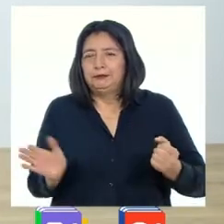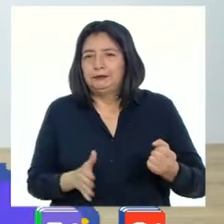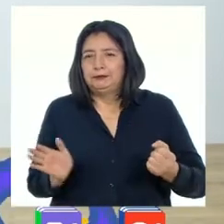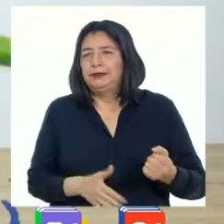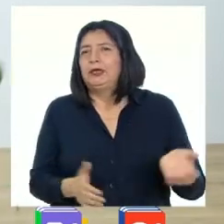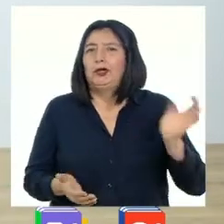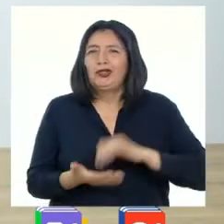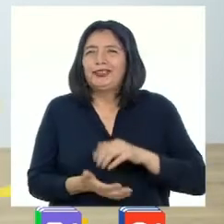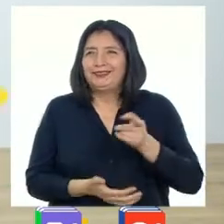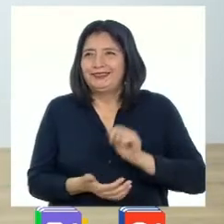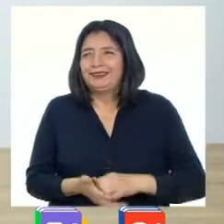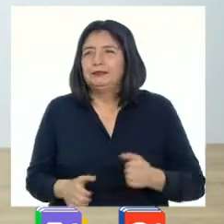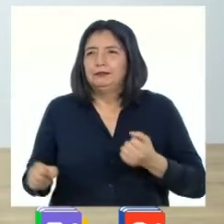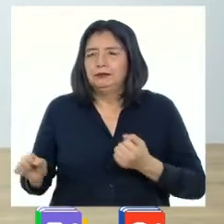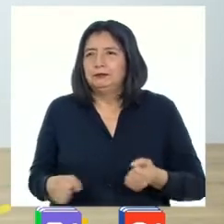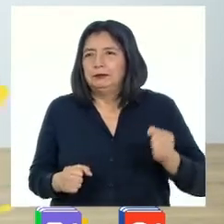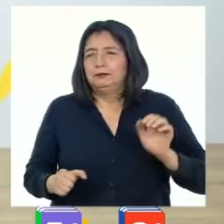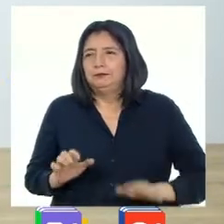¡Otra vez!